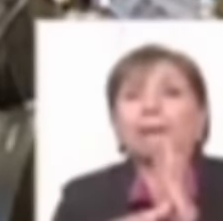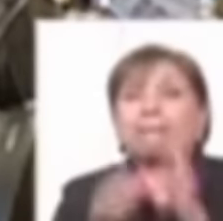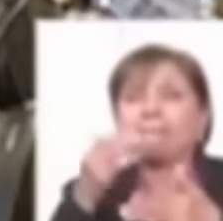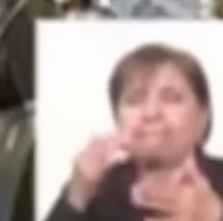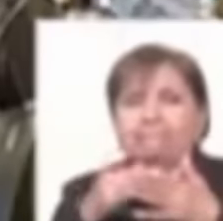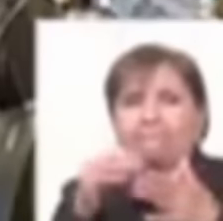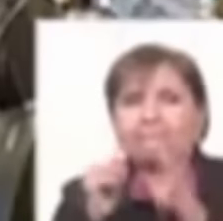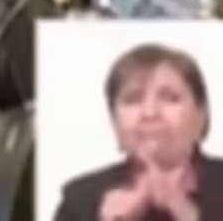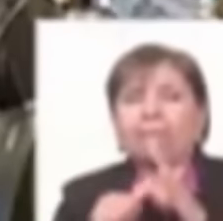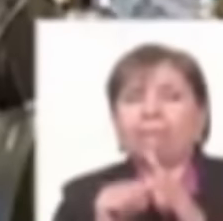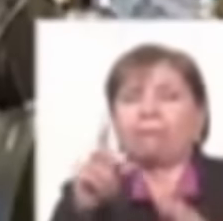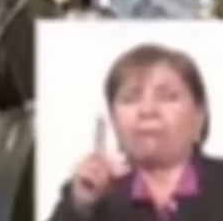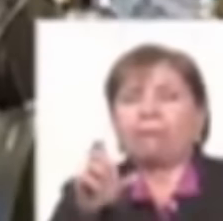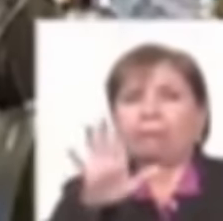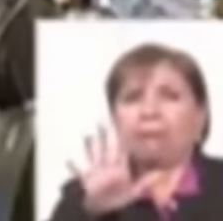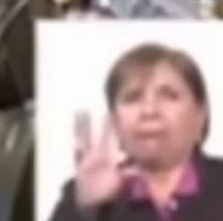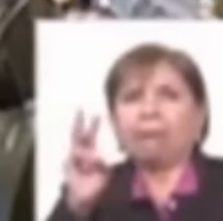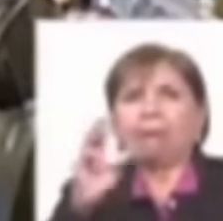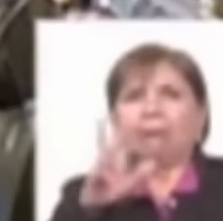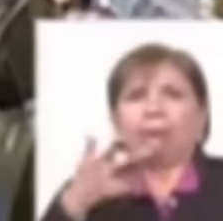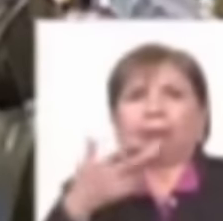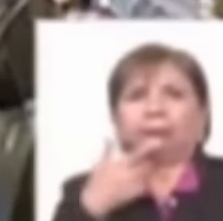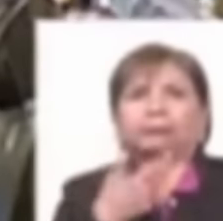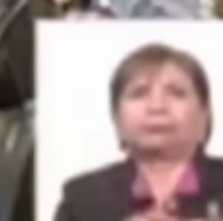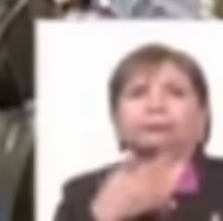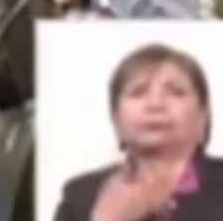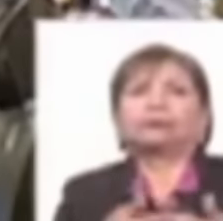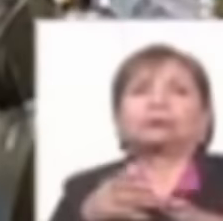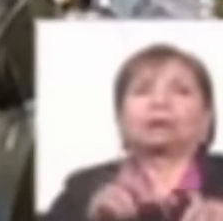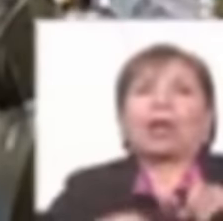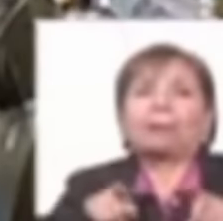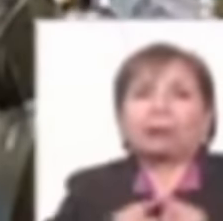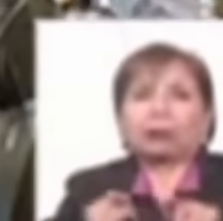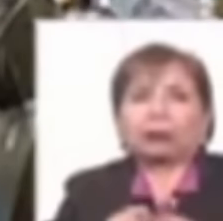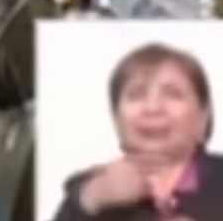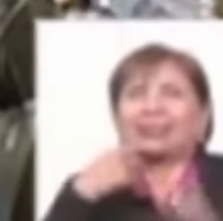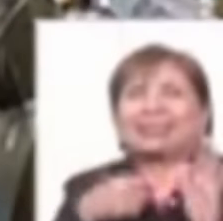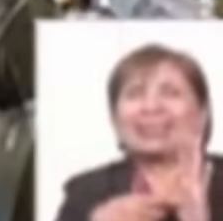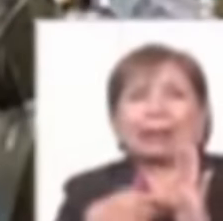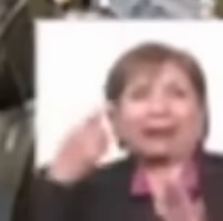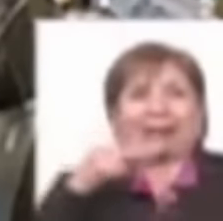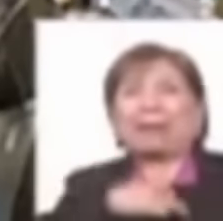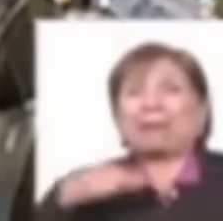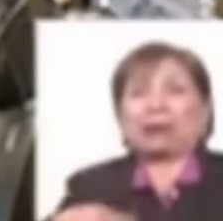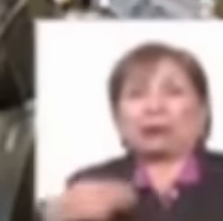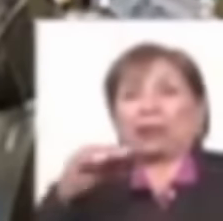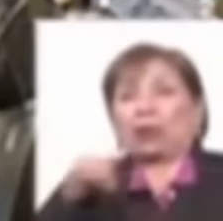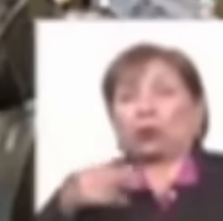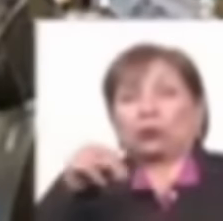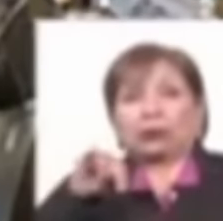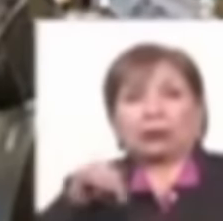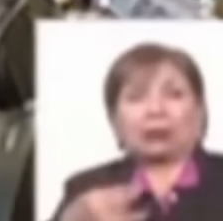recién va el artículo 156, inciso tercero, y dice, al mismo tiempo se indica que para ser miembro de la Junta Nacional